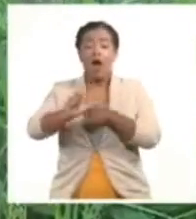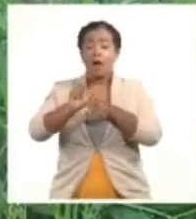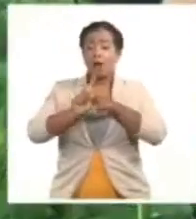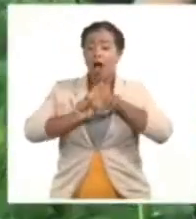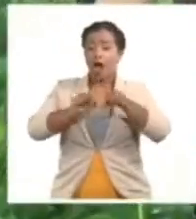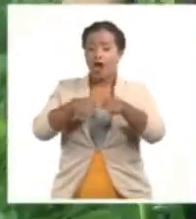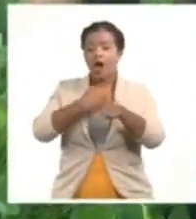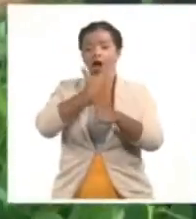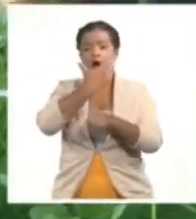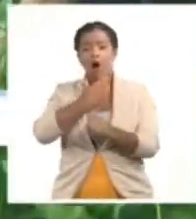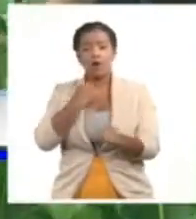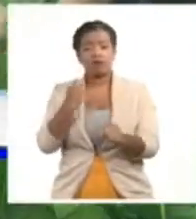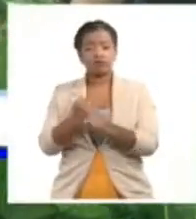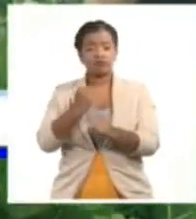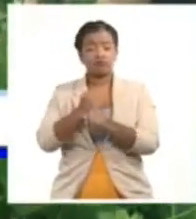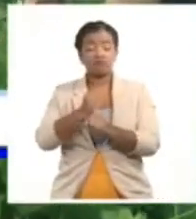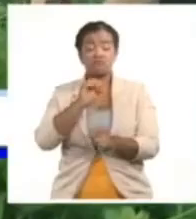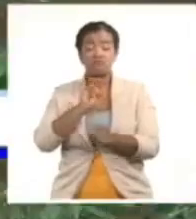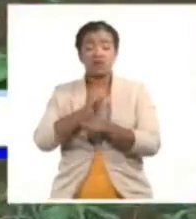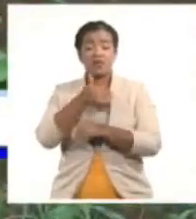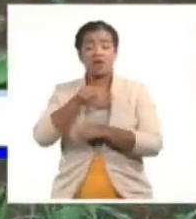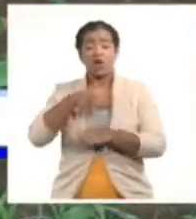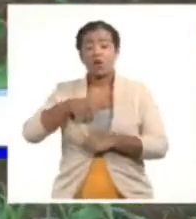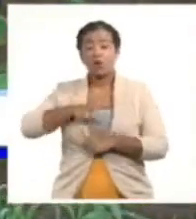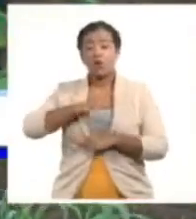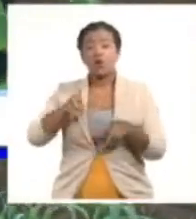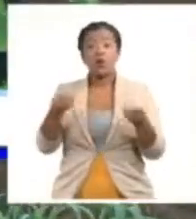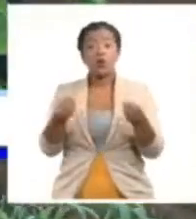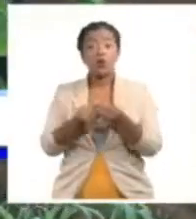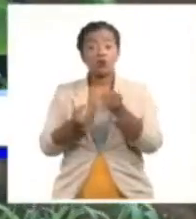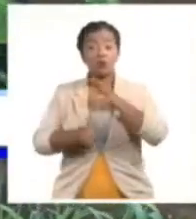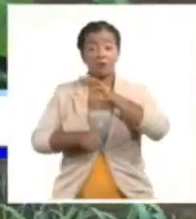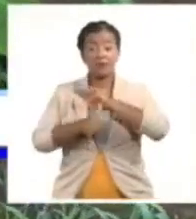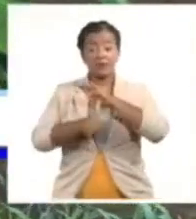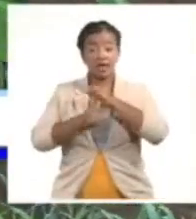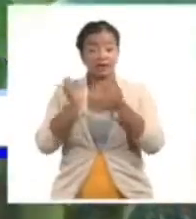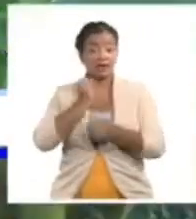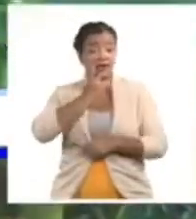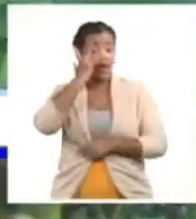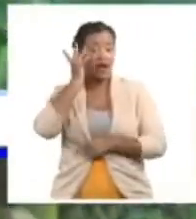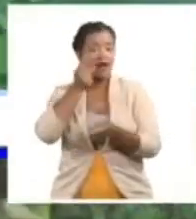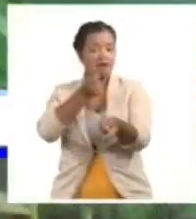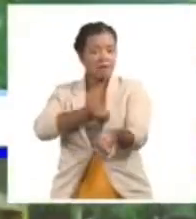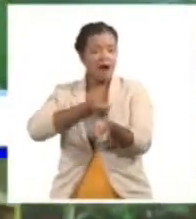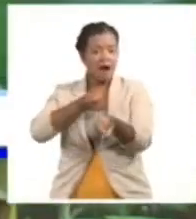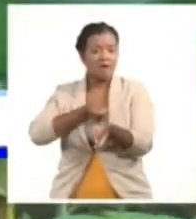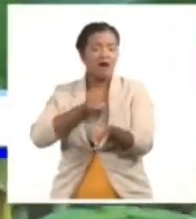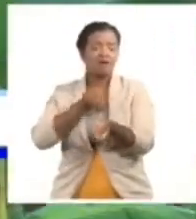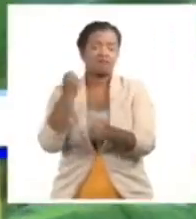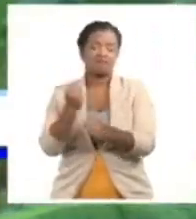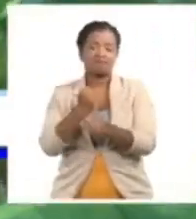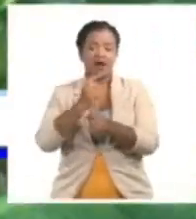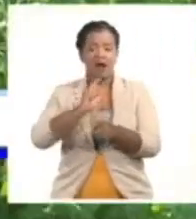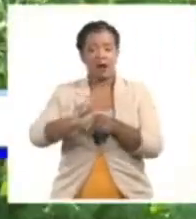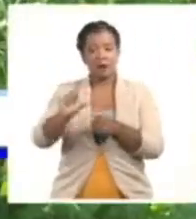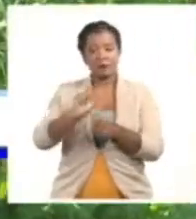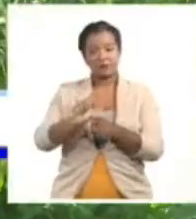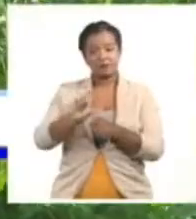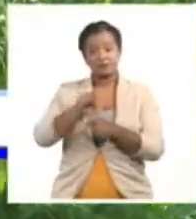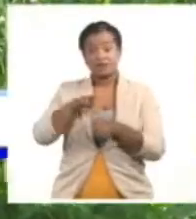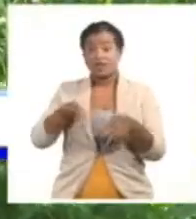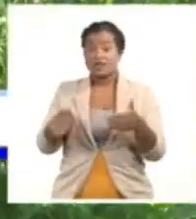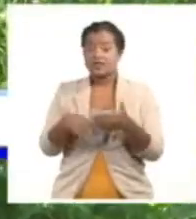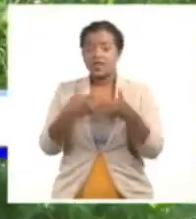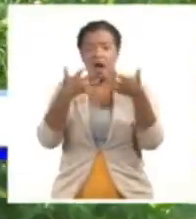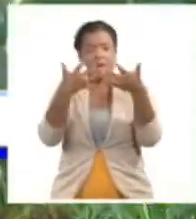iniciaban este 10 de julio junto al primer secretario del partido y presidente de la república miguel díaz-canel bermúdez una jornada